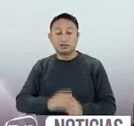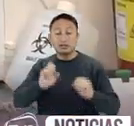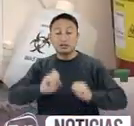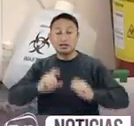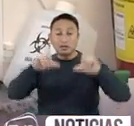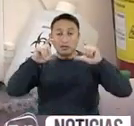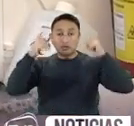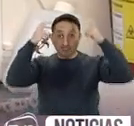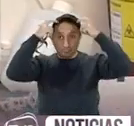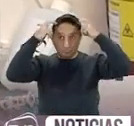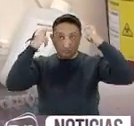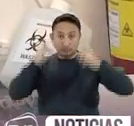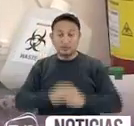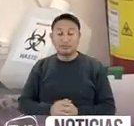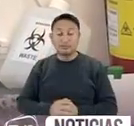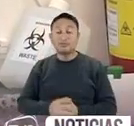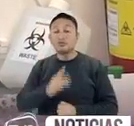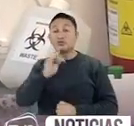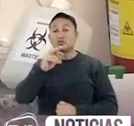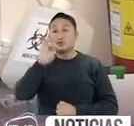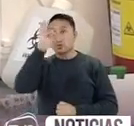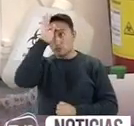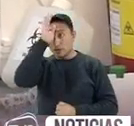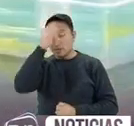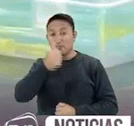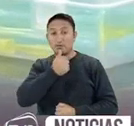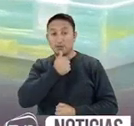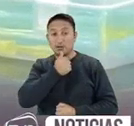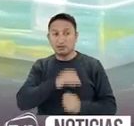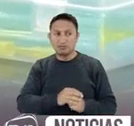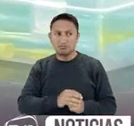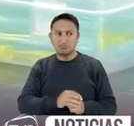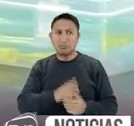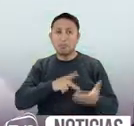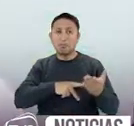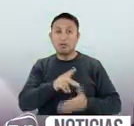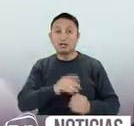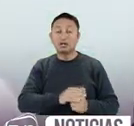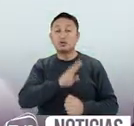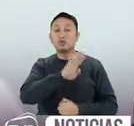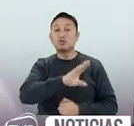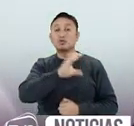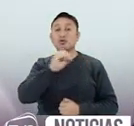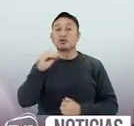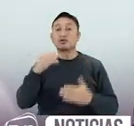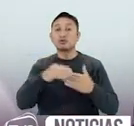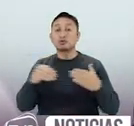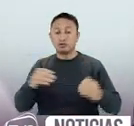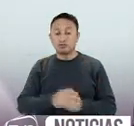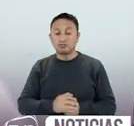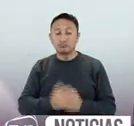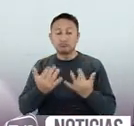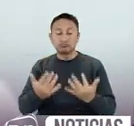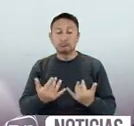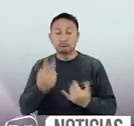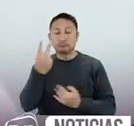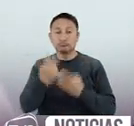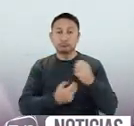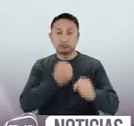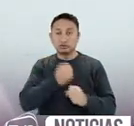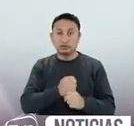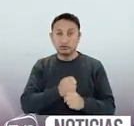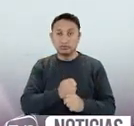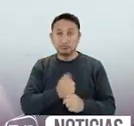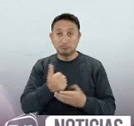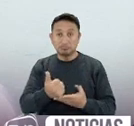tomografía que en una clínica privada puede costar hasta $400. Yo estuve esperando por una tomografía por 2 años y